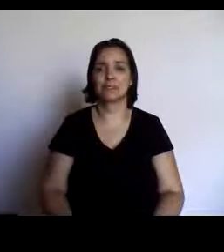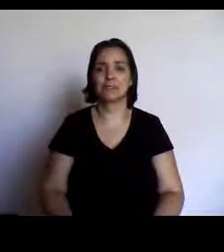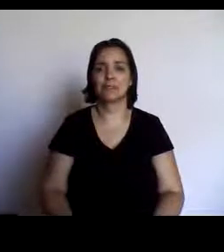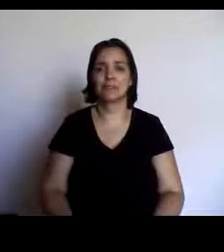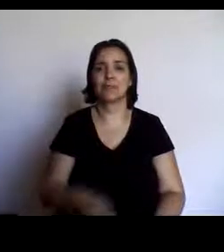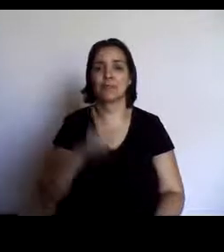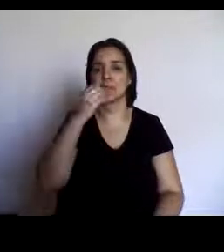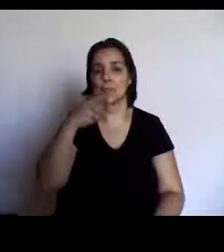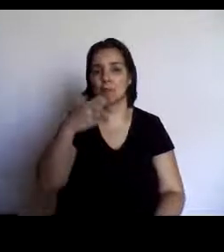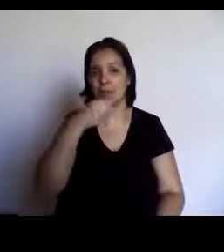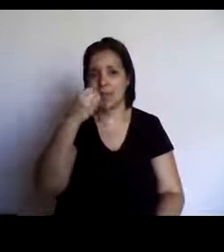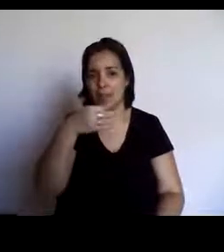Buenos días.